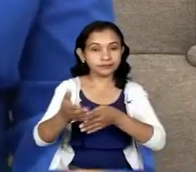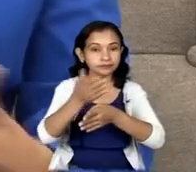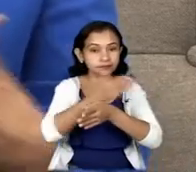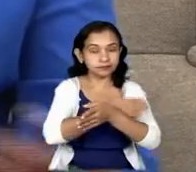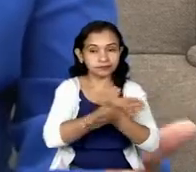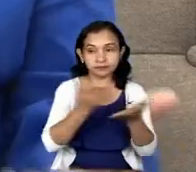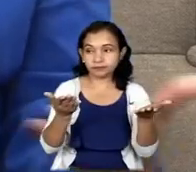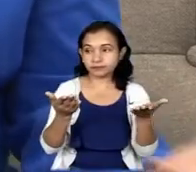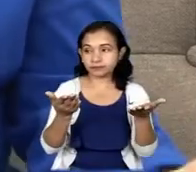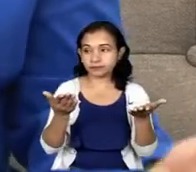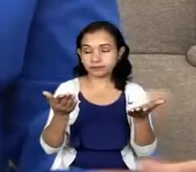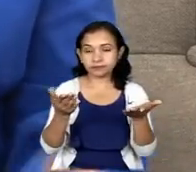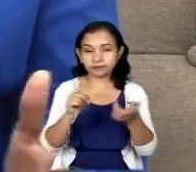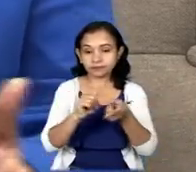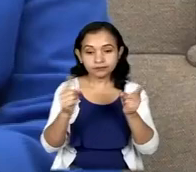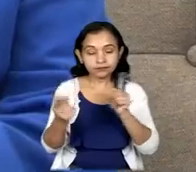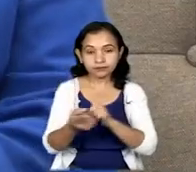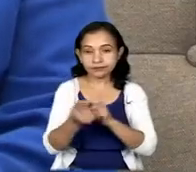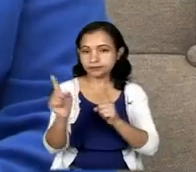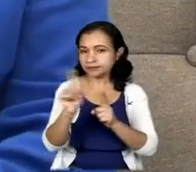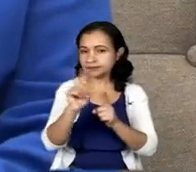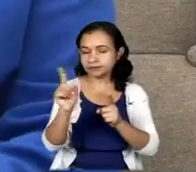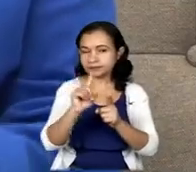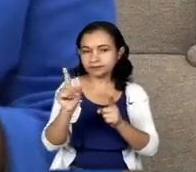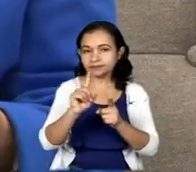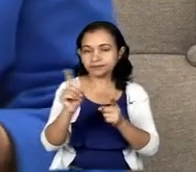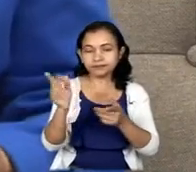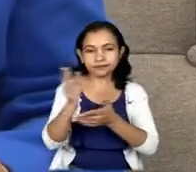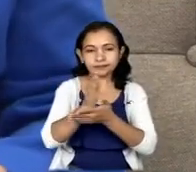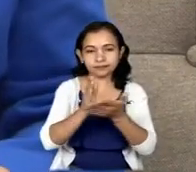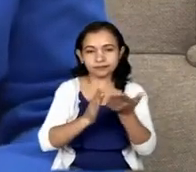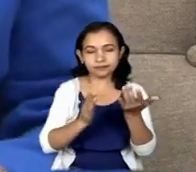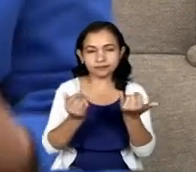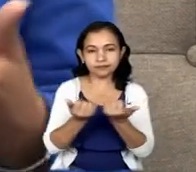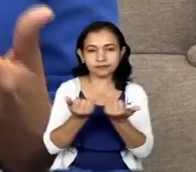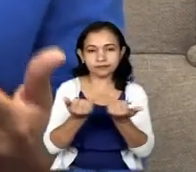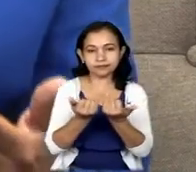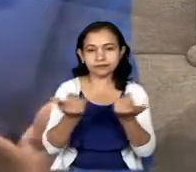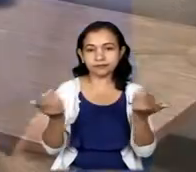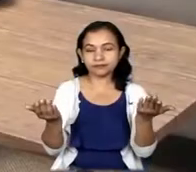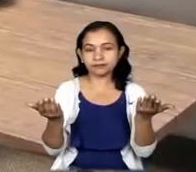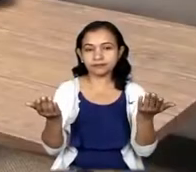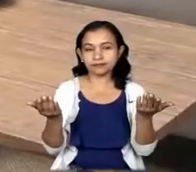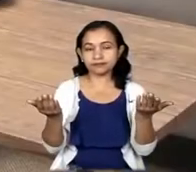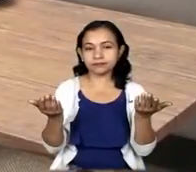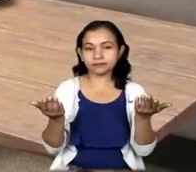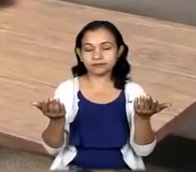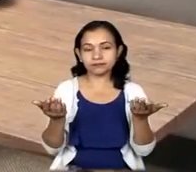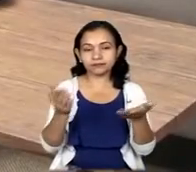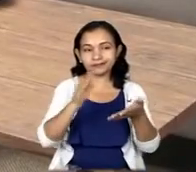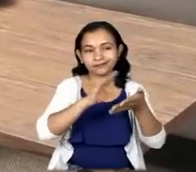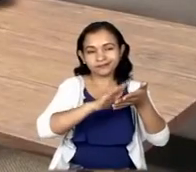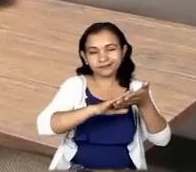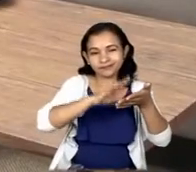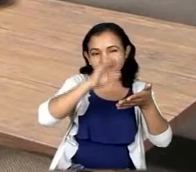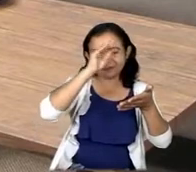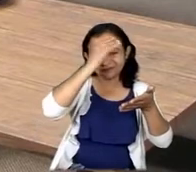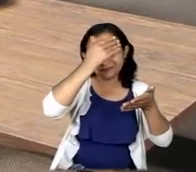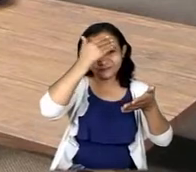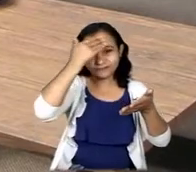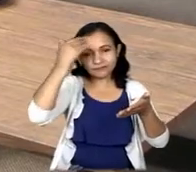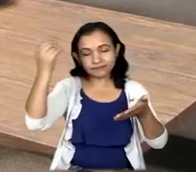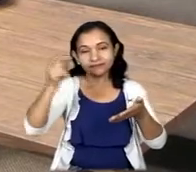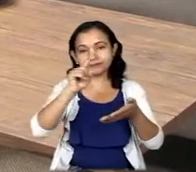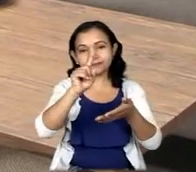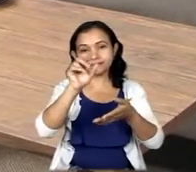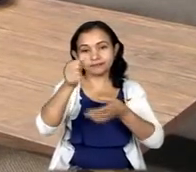tan una transición. No, porque te digo. Sí, porque hay cosas que no. Porque es lo que te decía, es desaprender lo que por